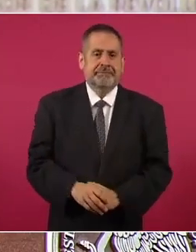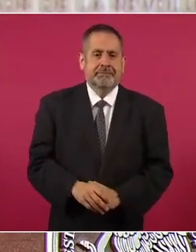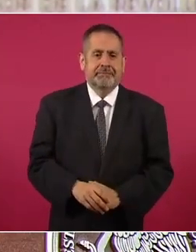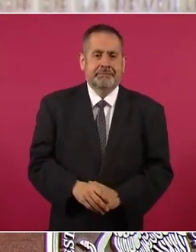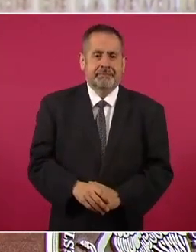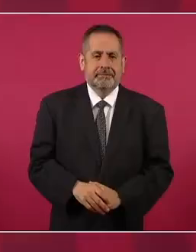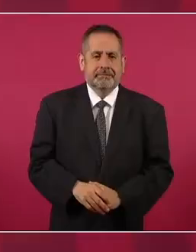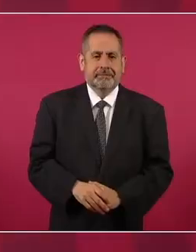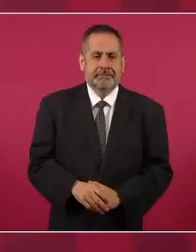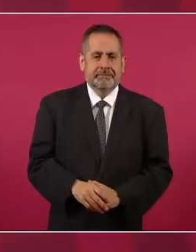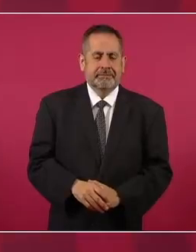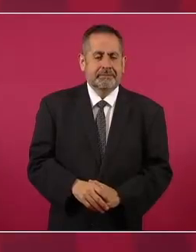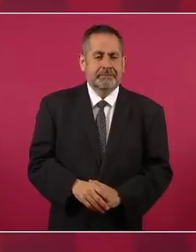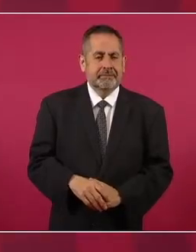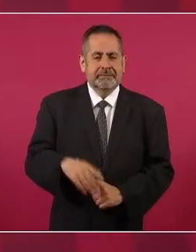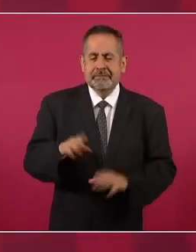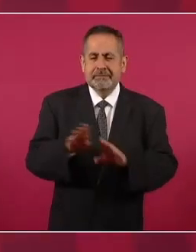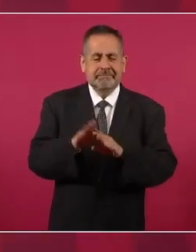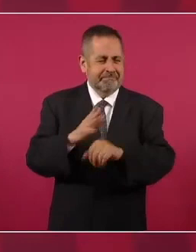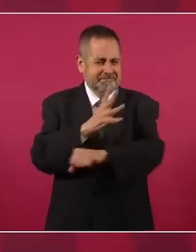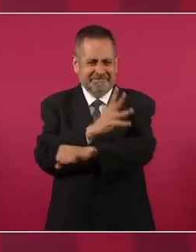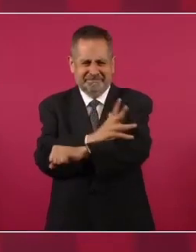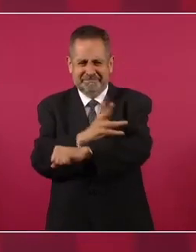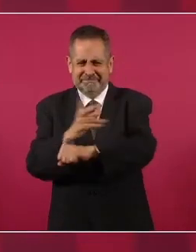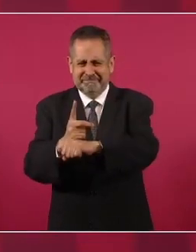Y un nivel de deshonestidad